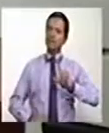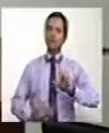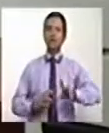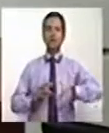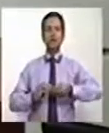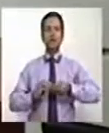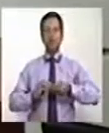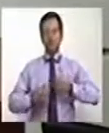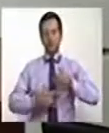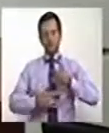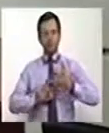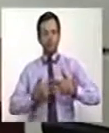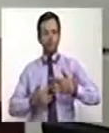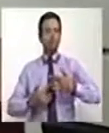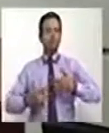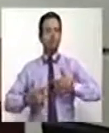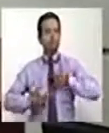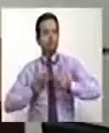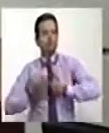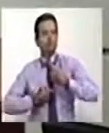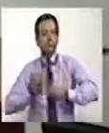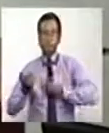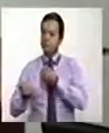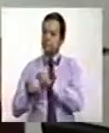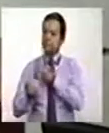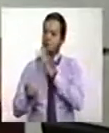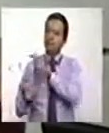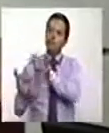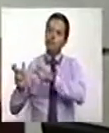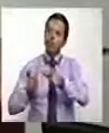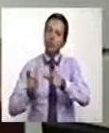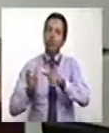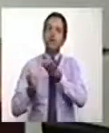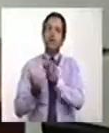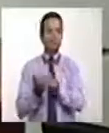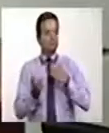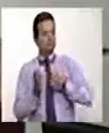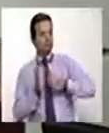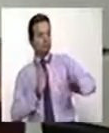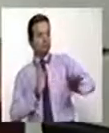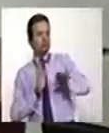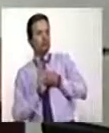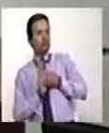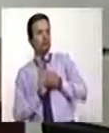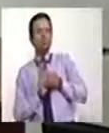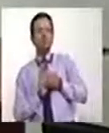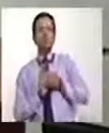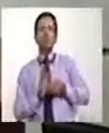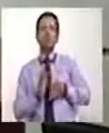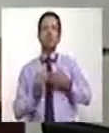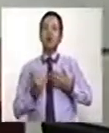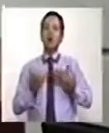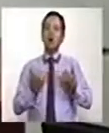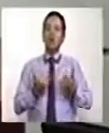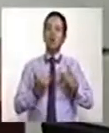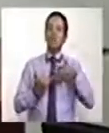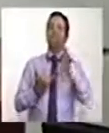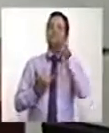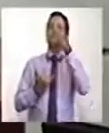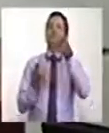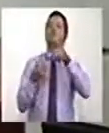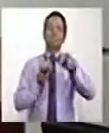entrega incondicional al servicio de sus semejantes, digno ejemplo de imitar por las presentes y futuras